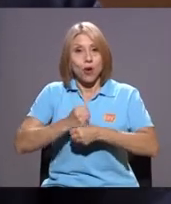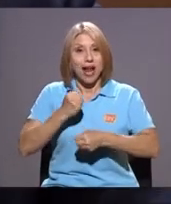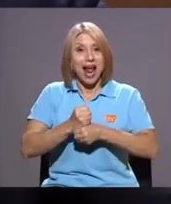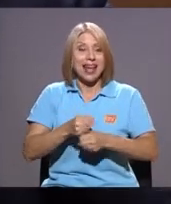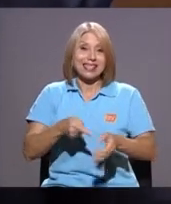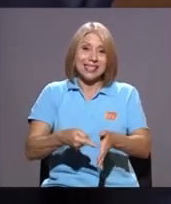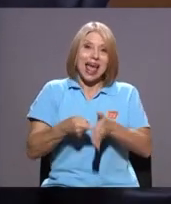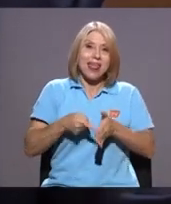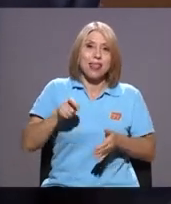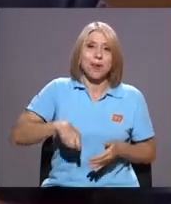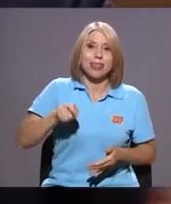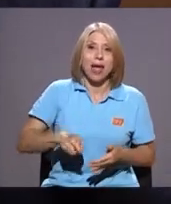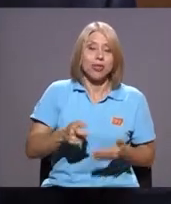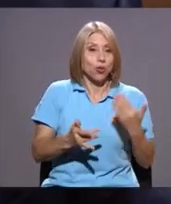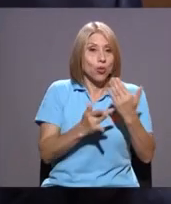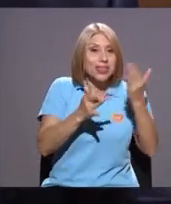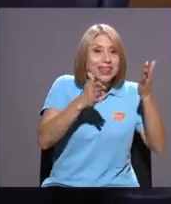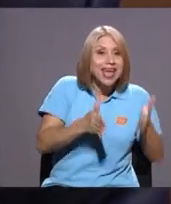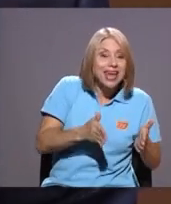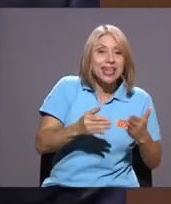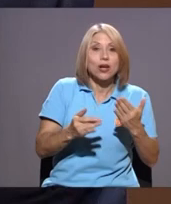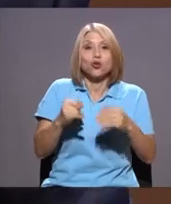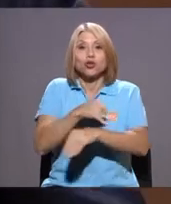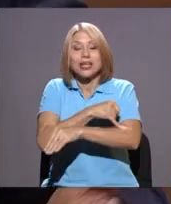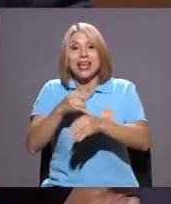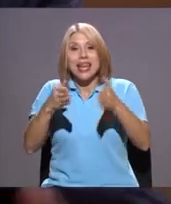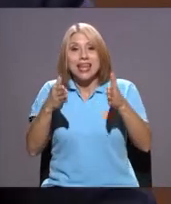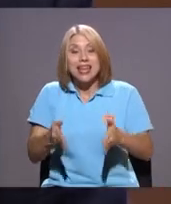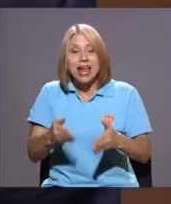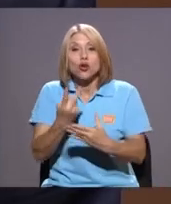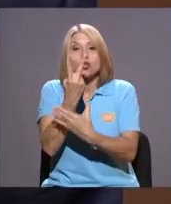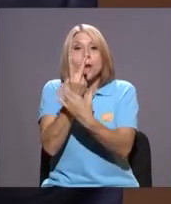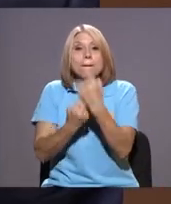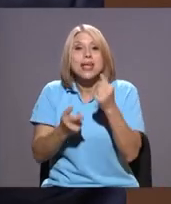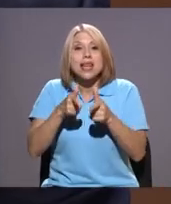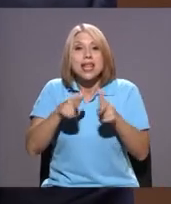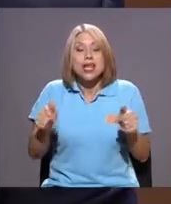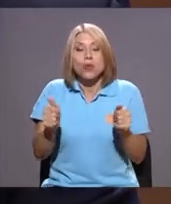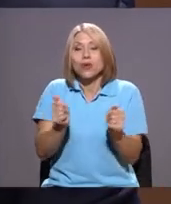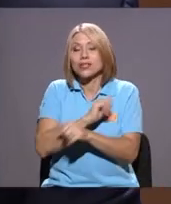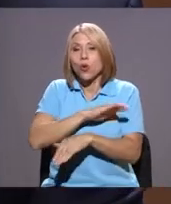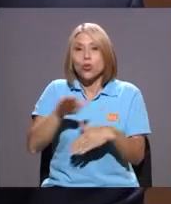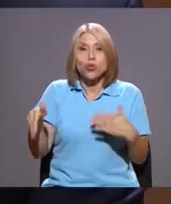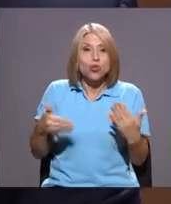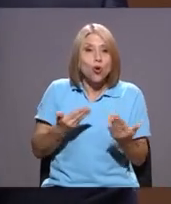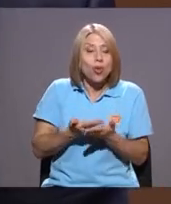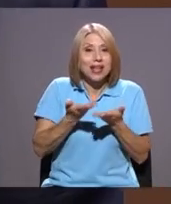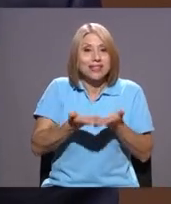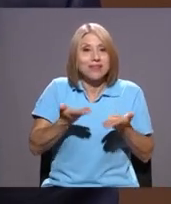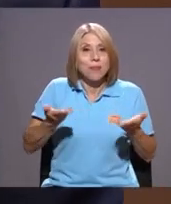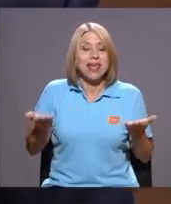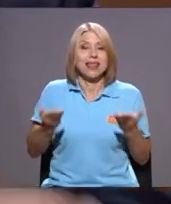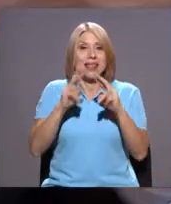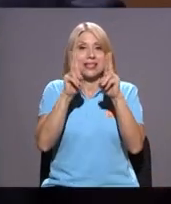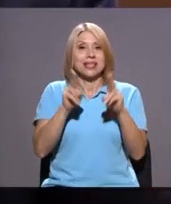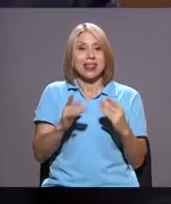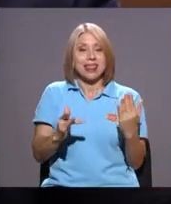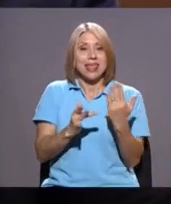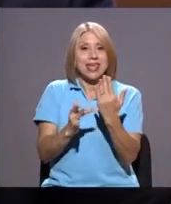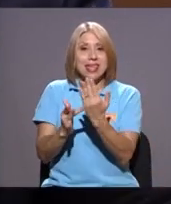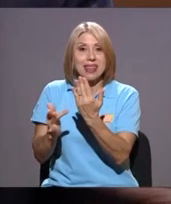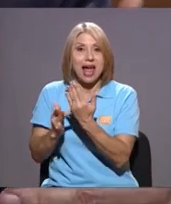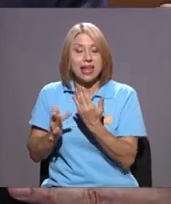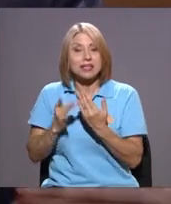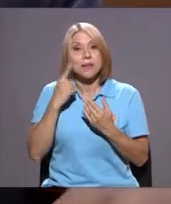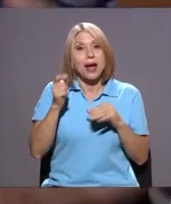técnicos ingenieros bilingües con todo lo que son herramientas digitales para que puedan